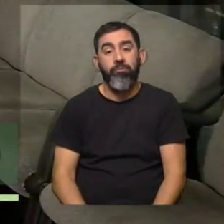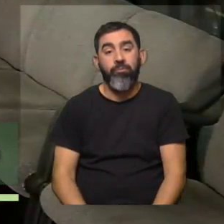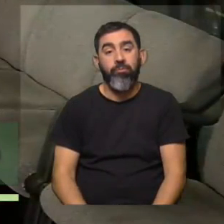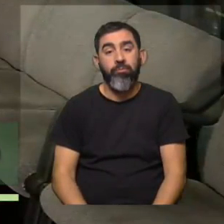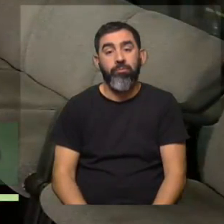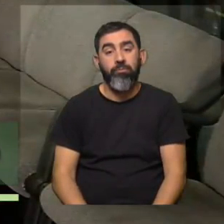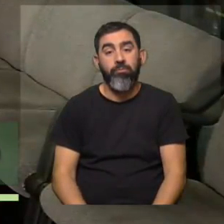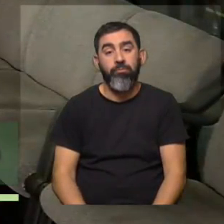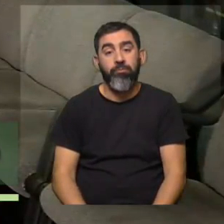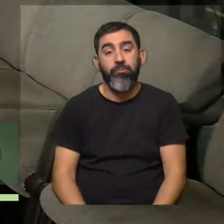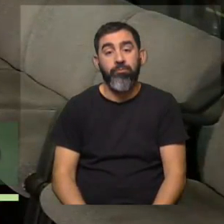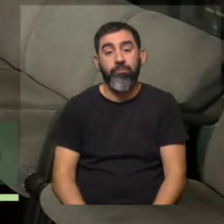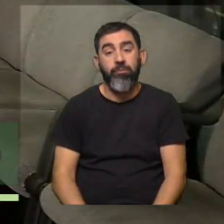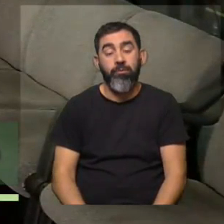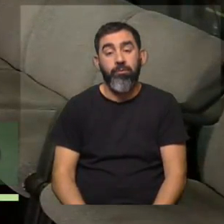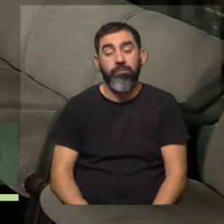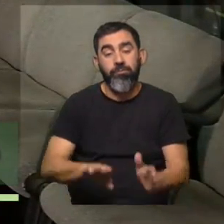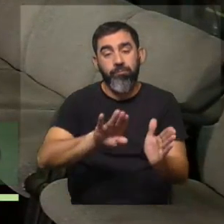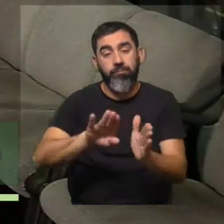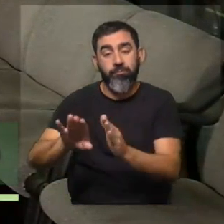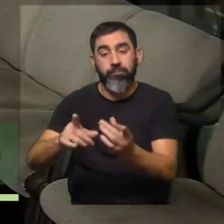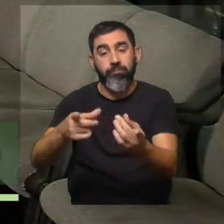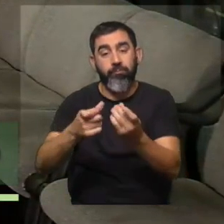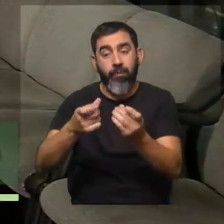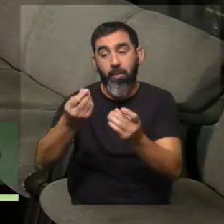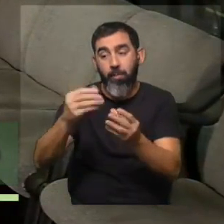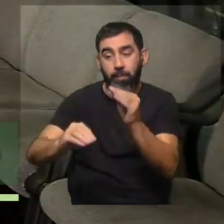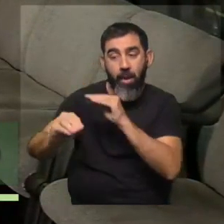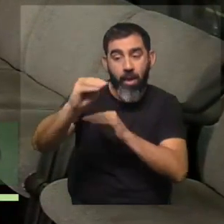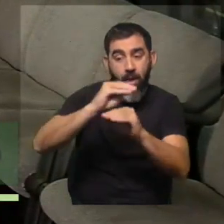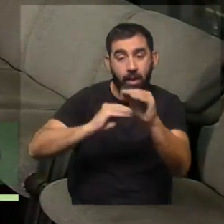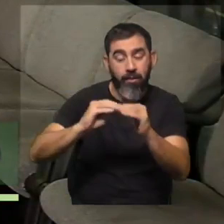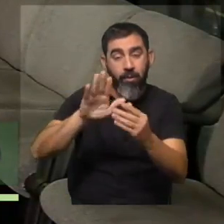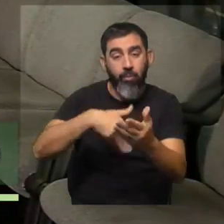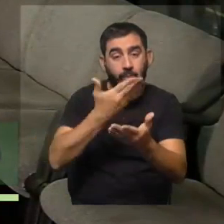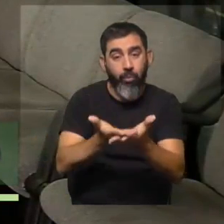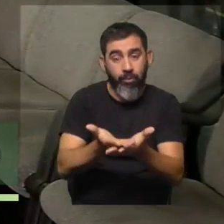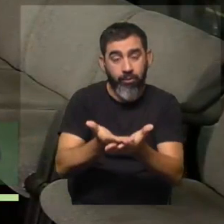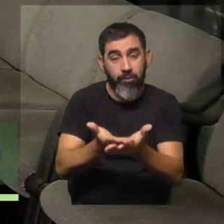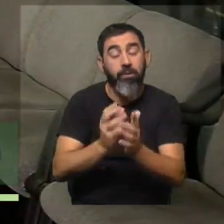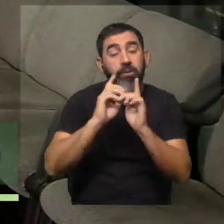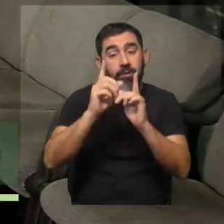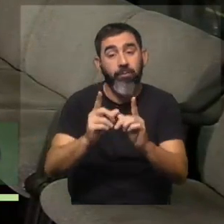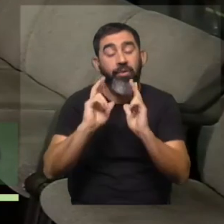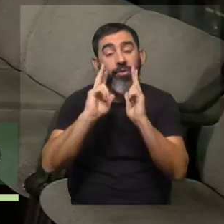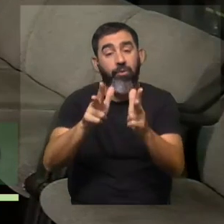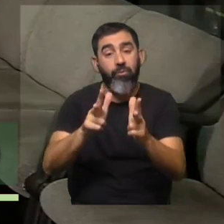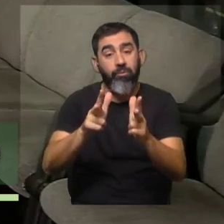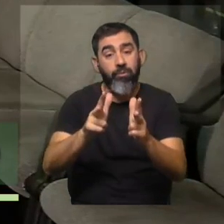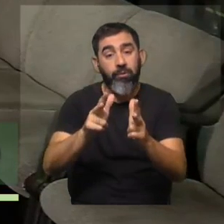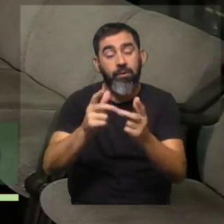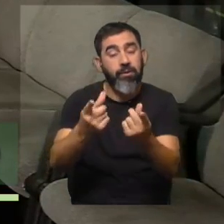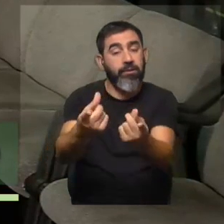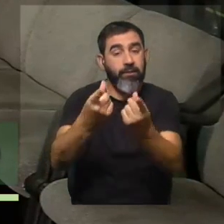hay que agregar rosina que más allá de la necesidad de esta reasignación de recursos que plantea Robert Silva también hizo mención a que